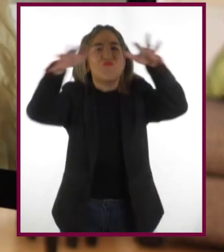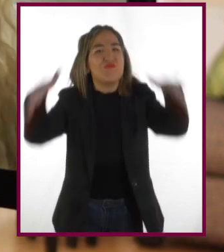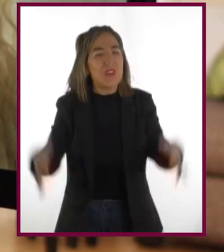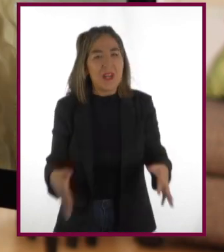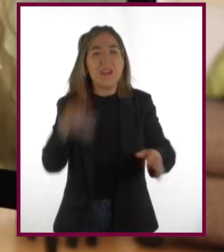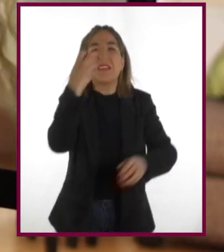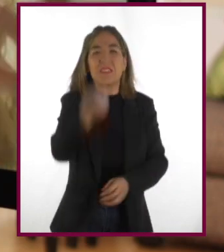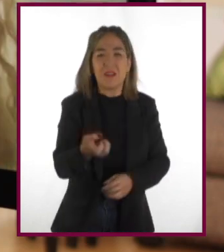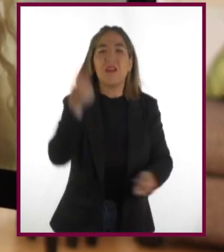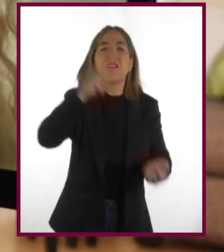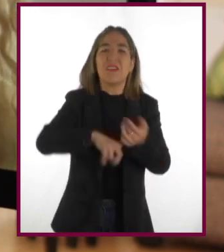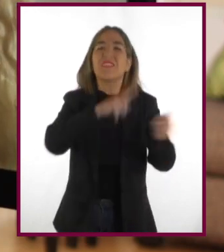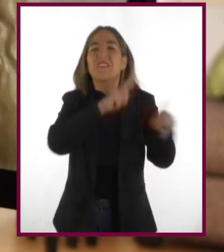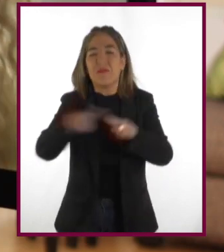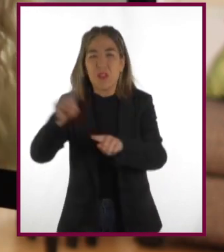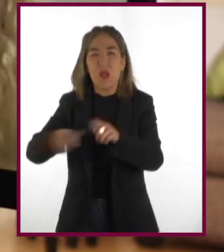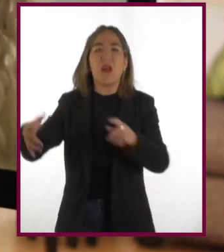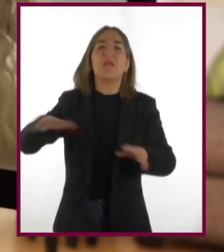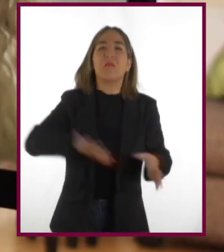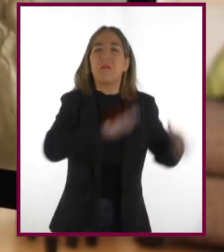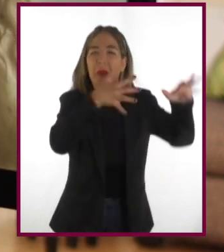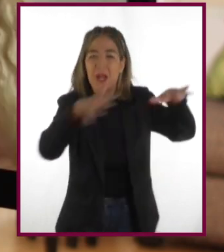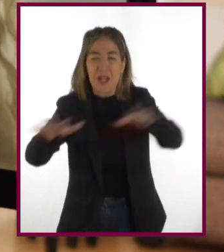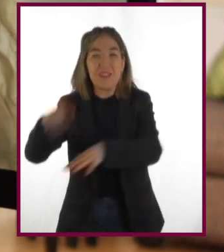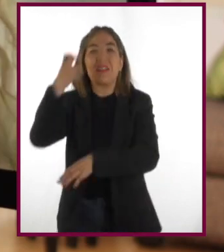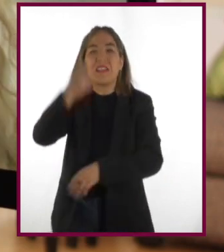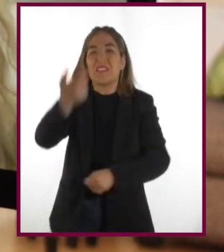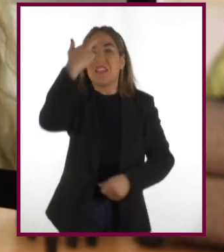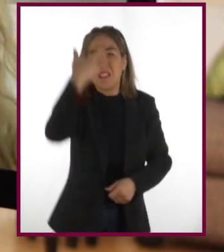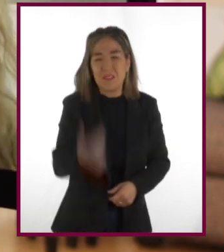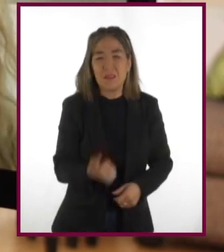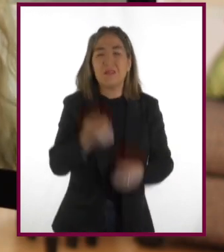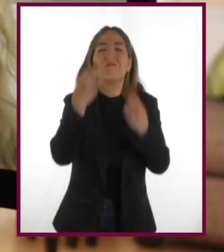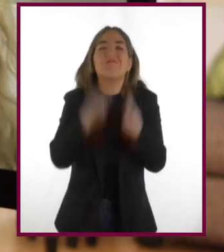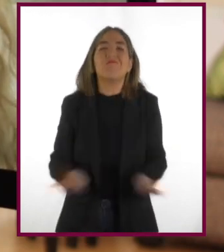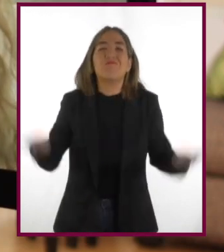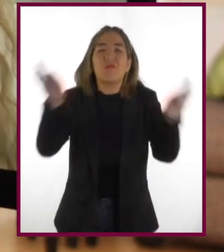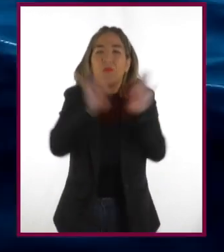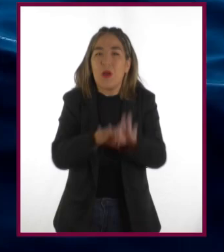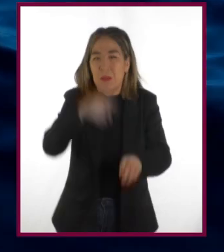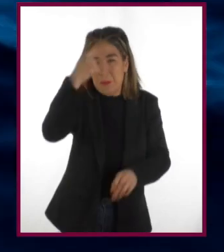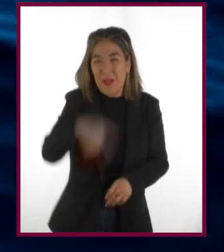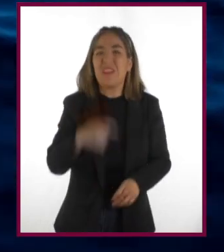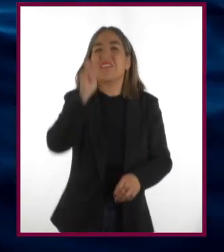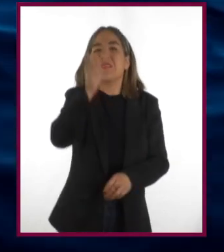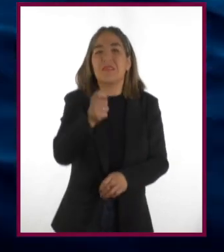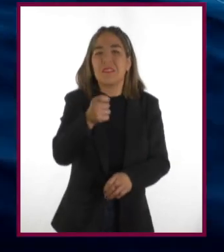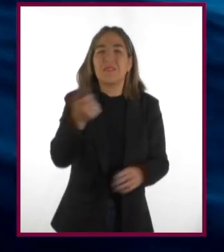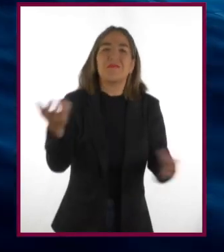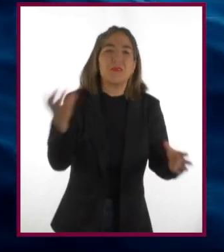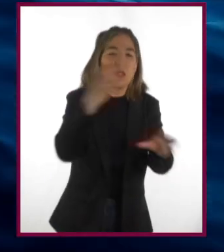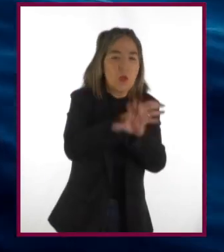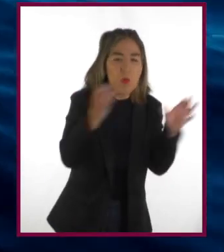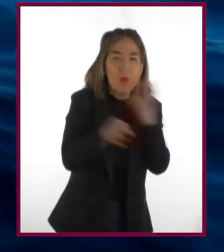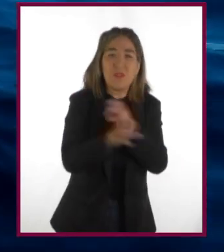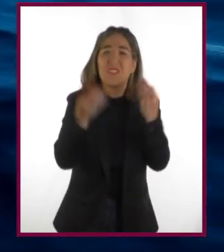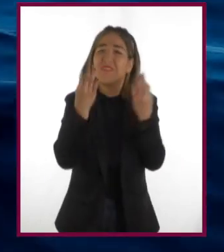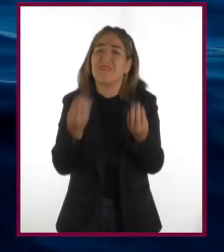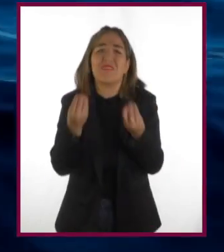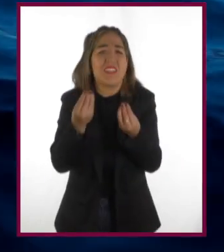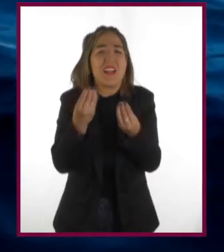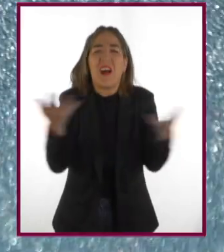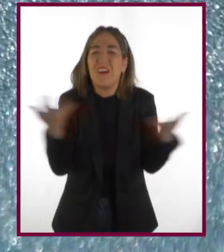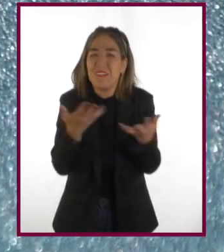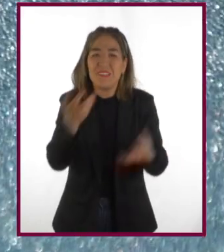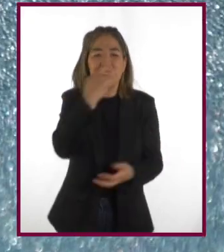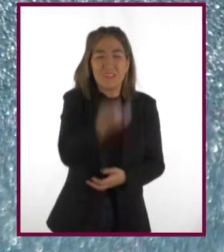y naturalmente en todas las corrientes oceánicas, que es un factor que es importantísimo por muchas cosas hasta